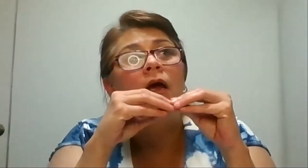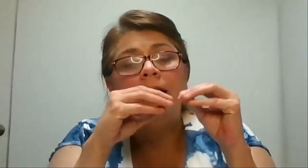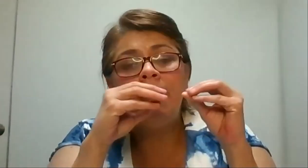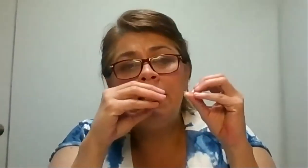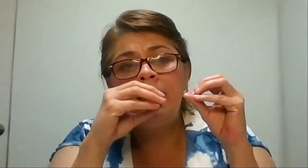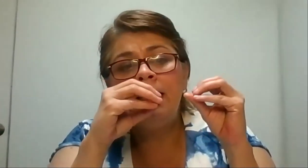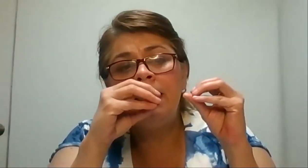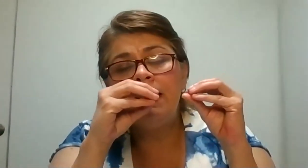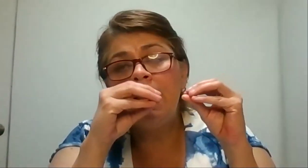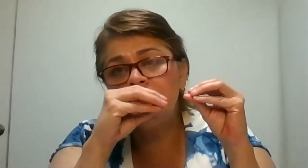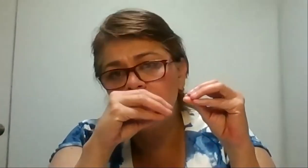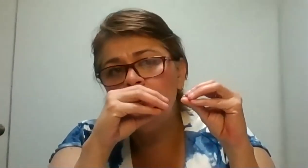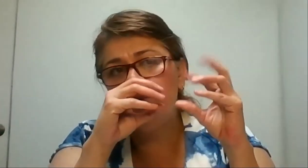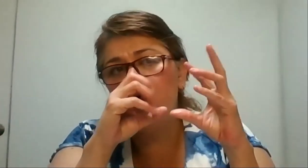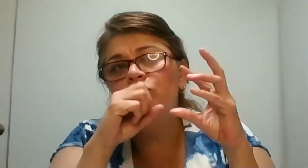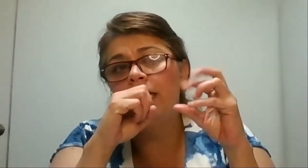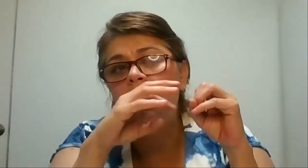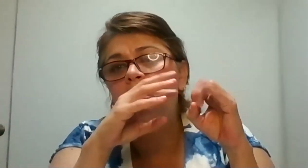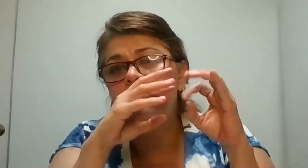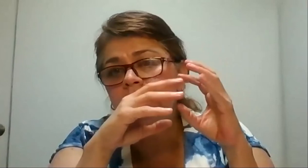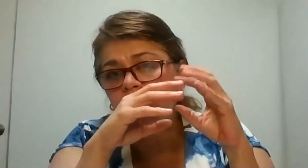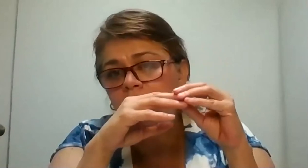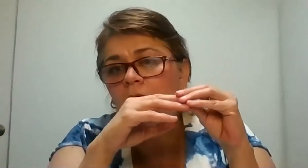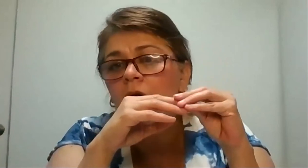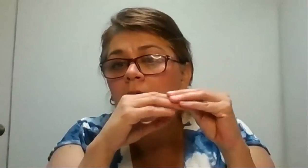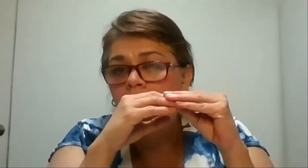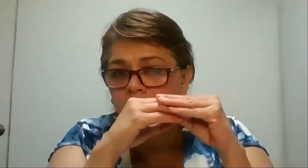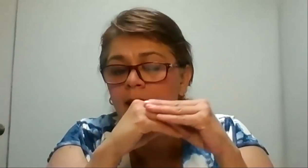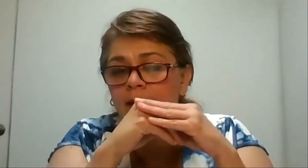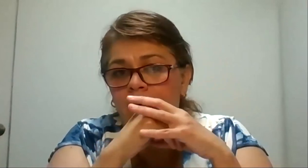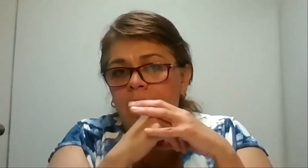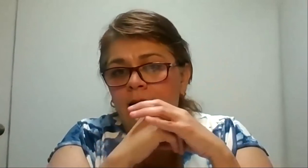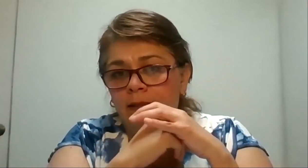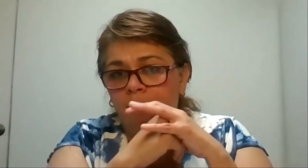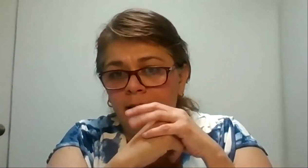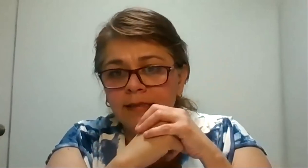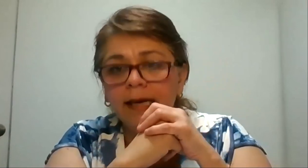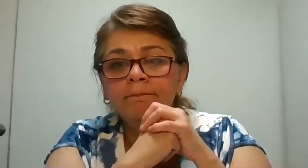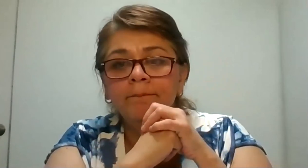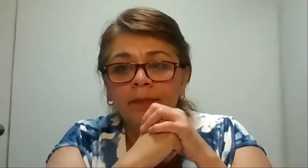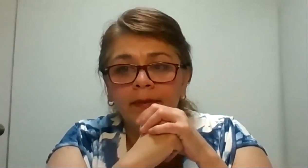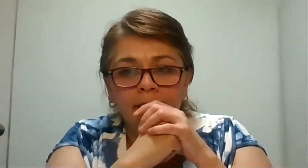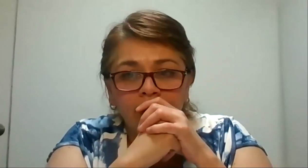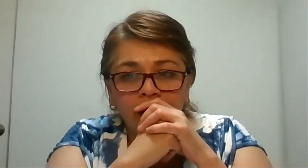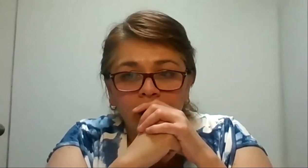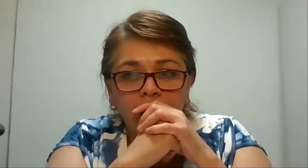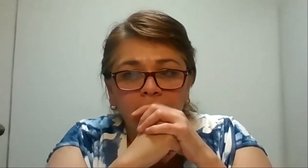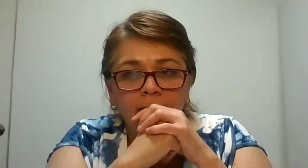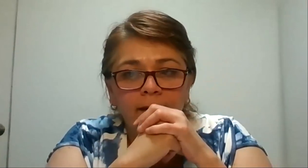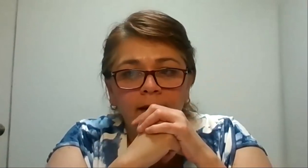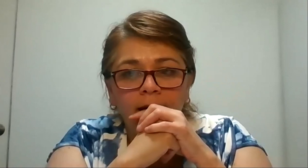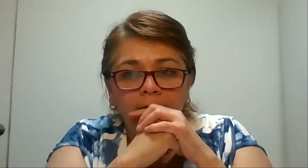relación. Y esto me gustaría precisártelo el día de mañana, ¿te parece?